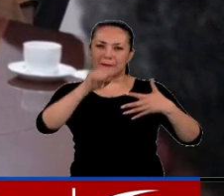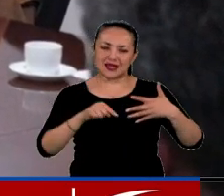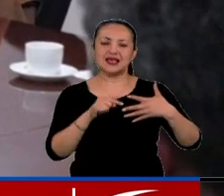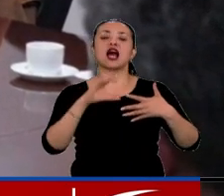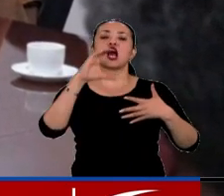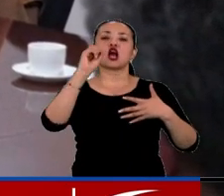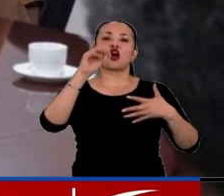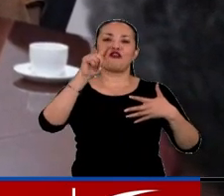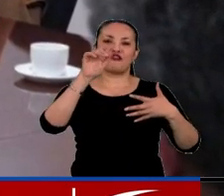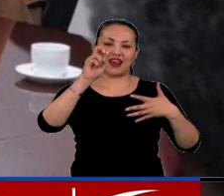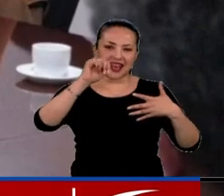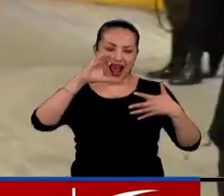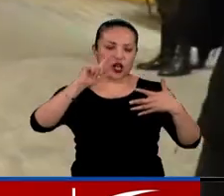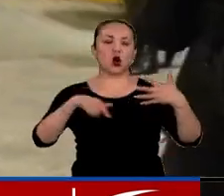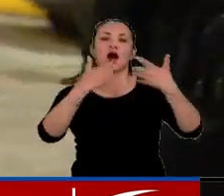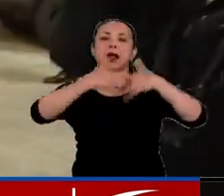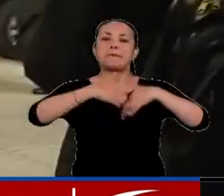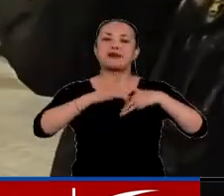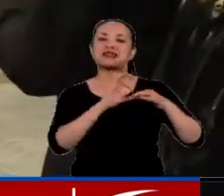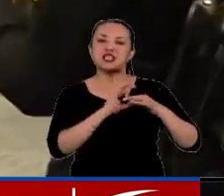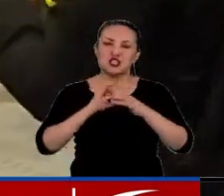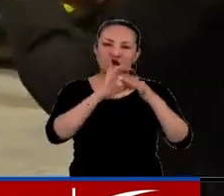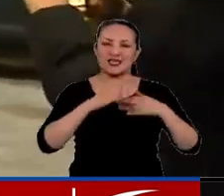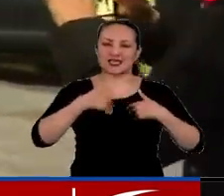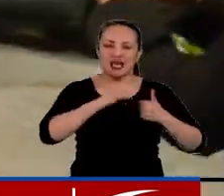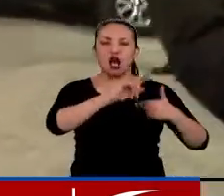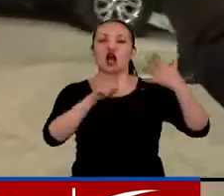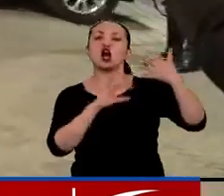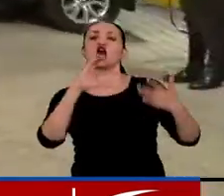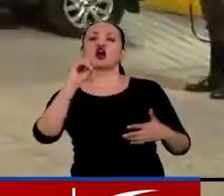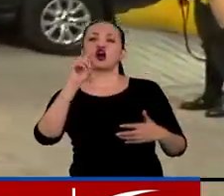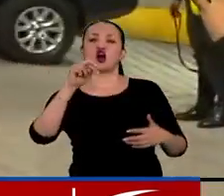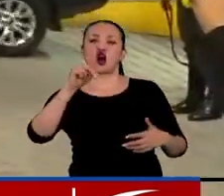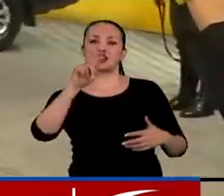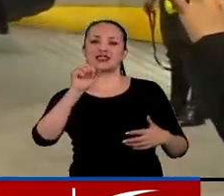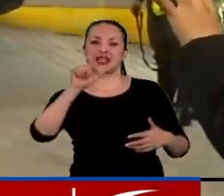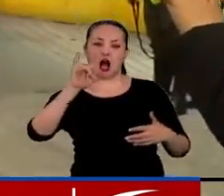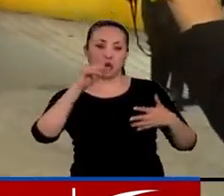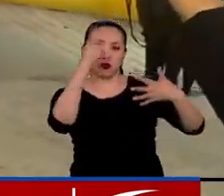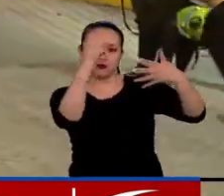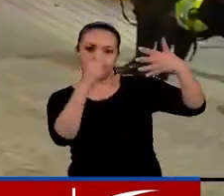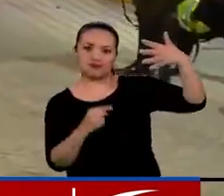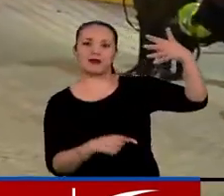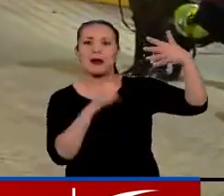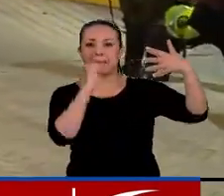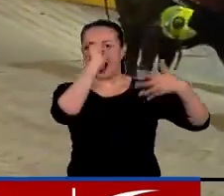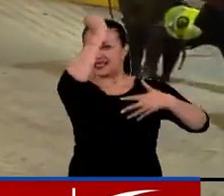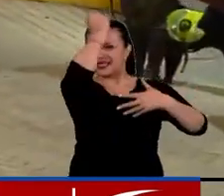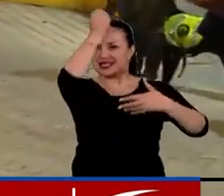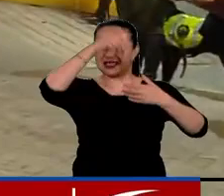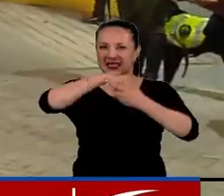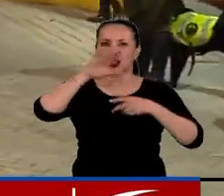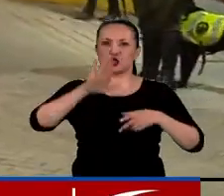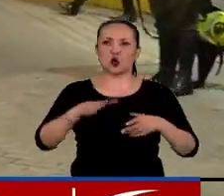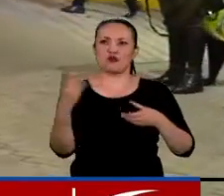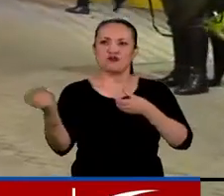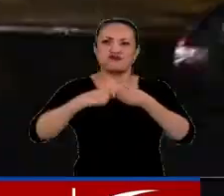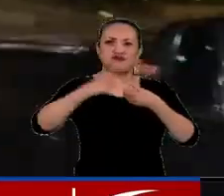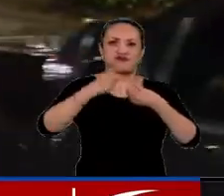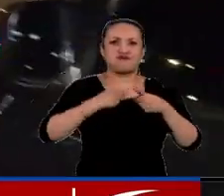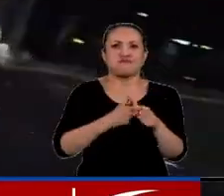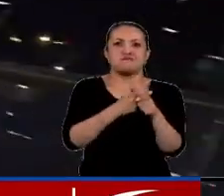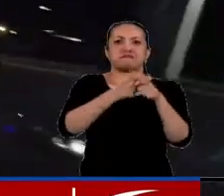Ser, Empresa Solidaria de Salud y CoSalud, que son las principales prestadoras del servicio que abarcan millones